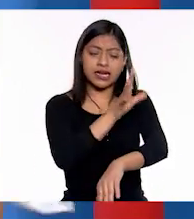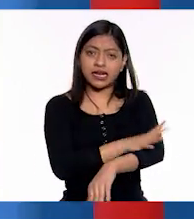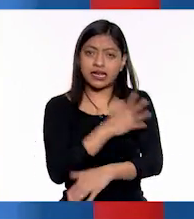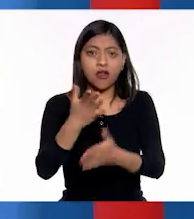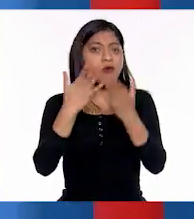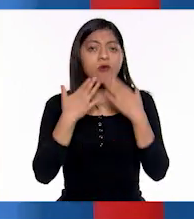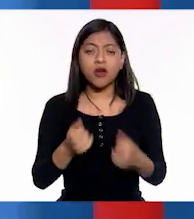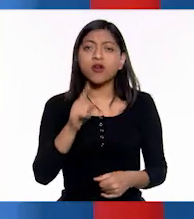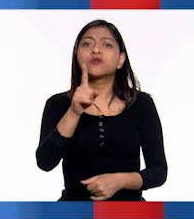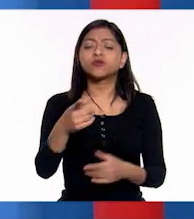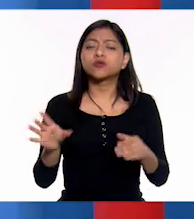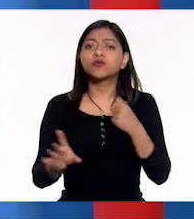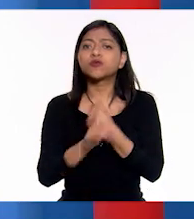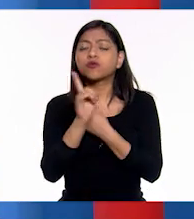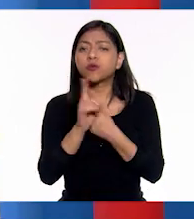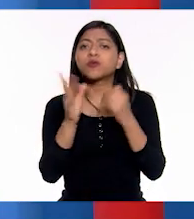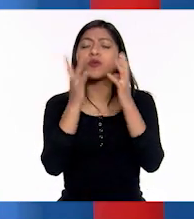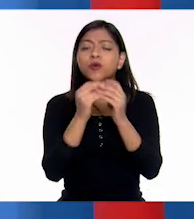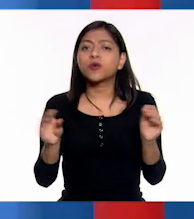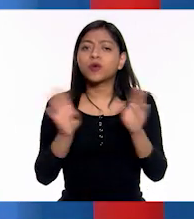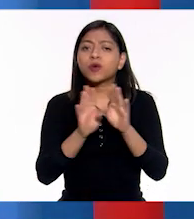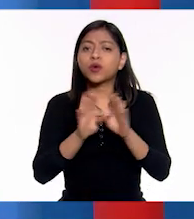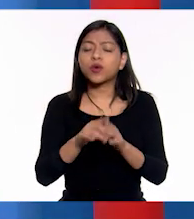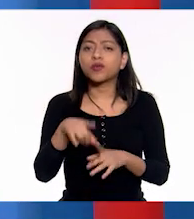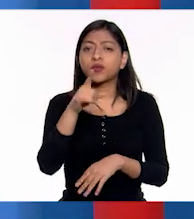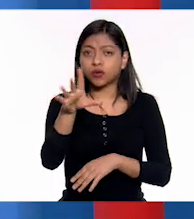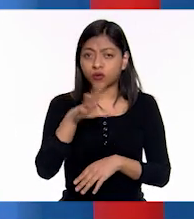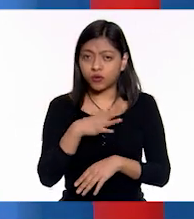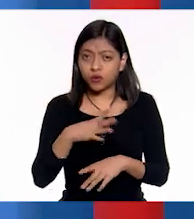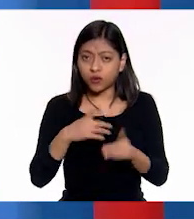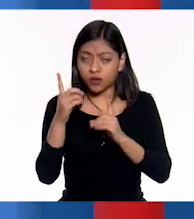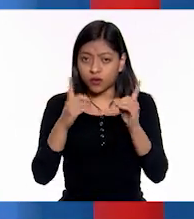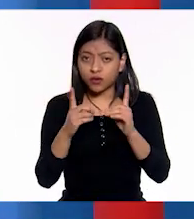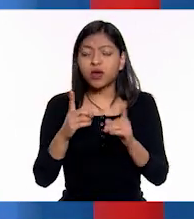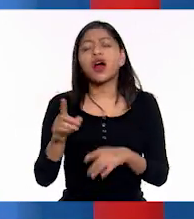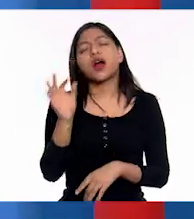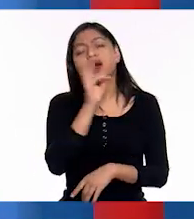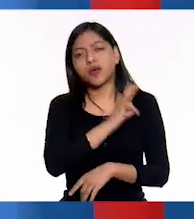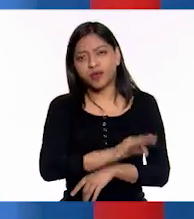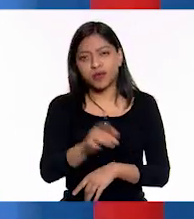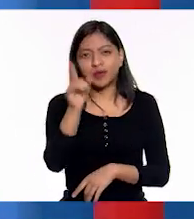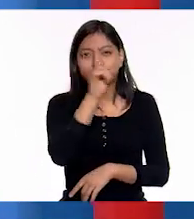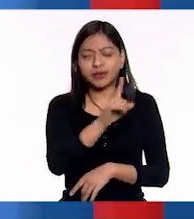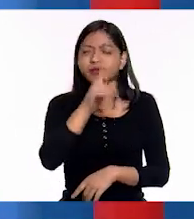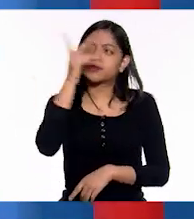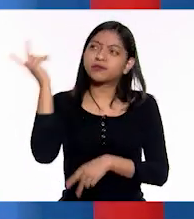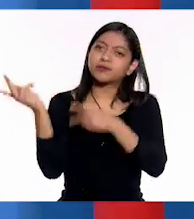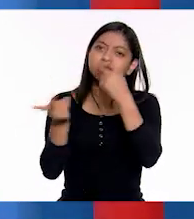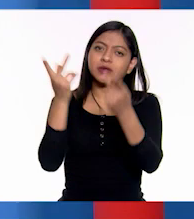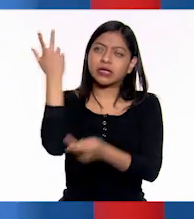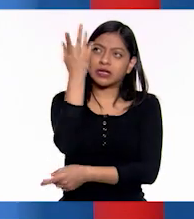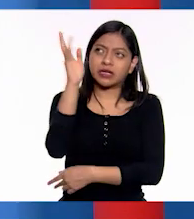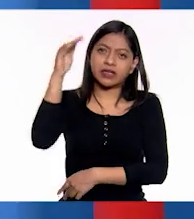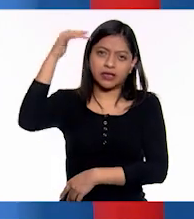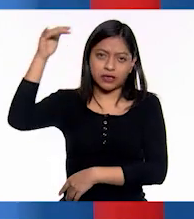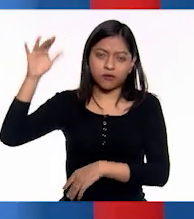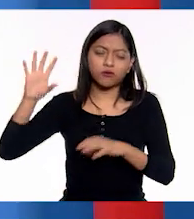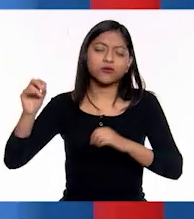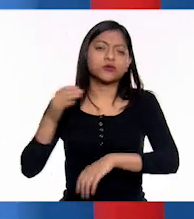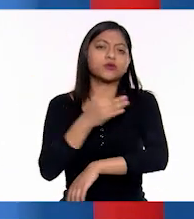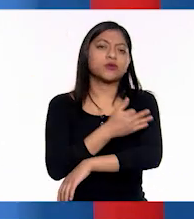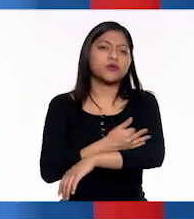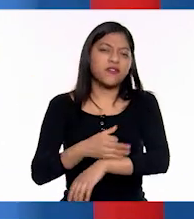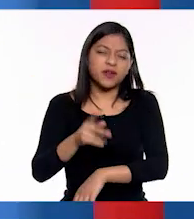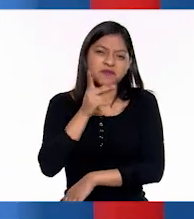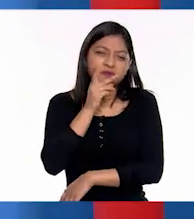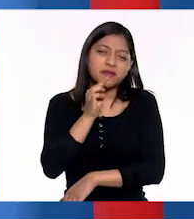y cómo lo resolverían. Si tienen alguna duda, pues ahí yo los invitaría a que le pregunten a algún familiar y que